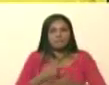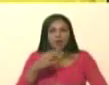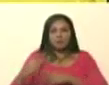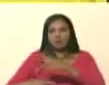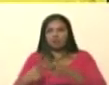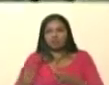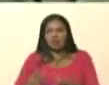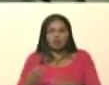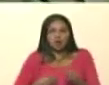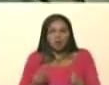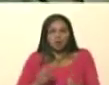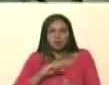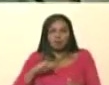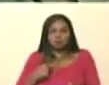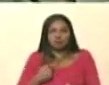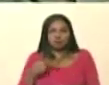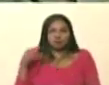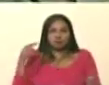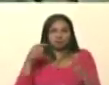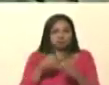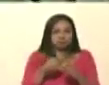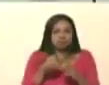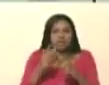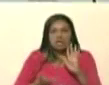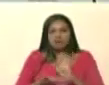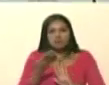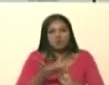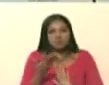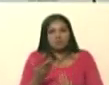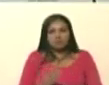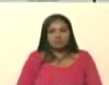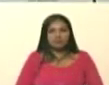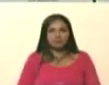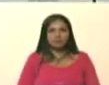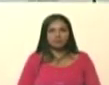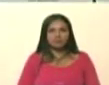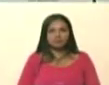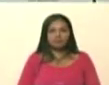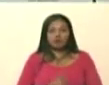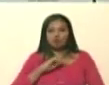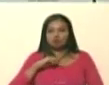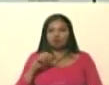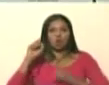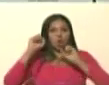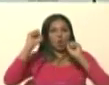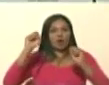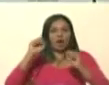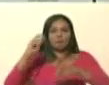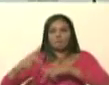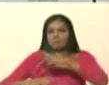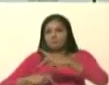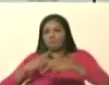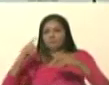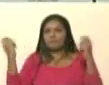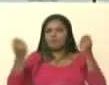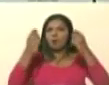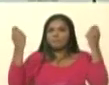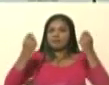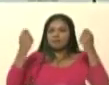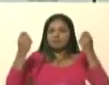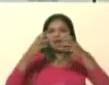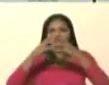es un elemento vital fundamental para lograr la prosperidad económica